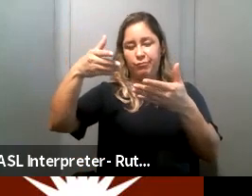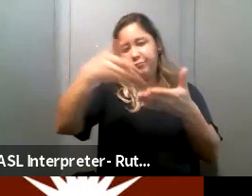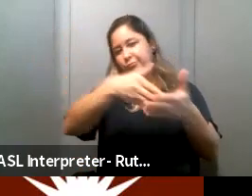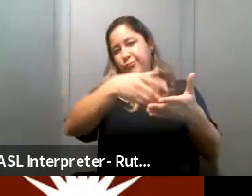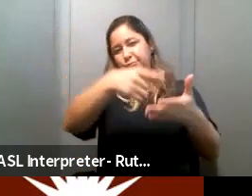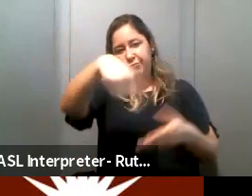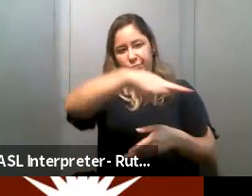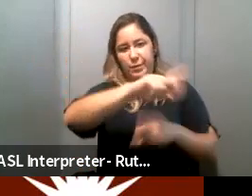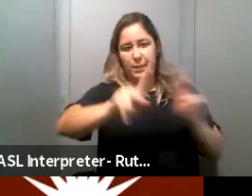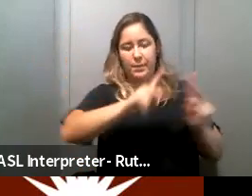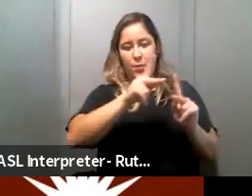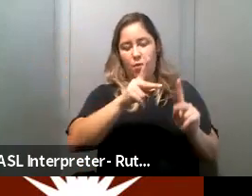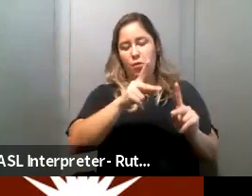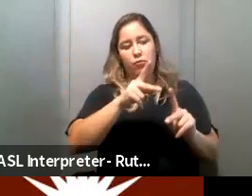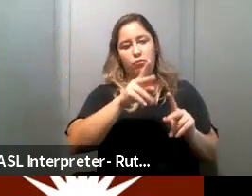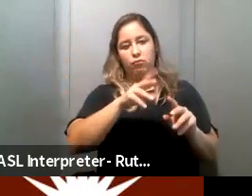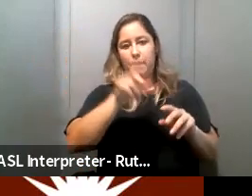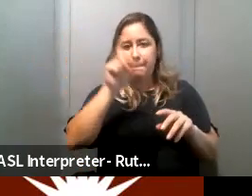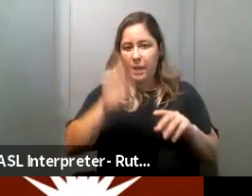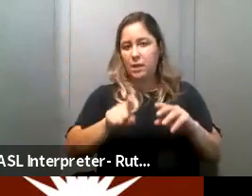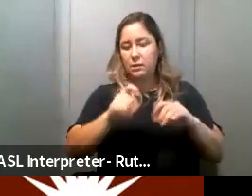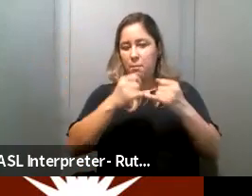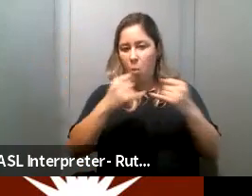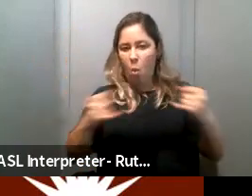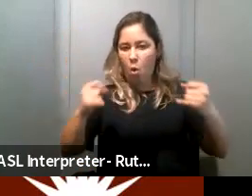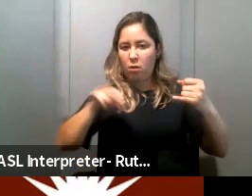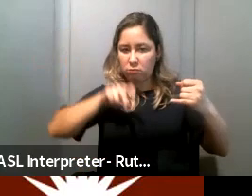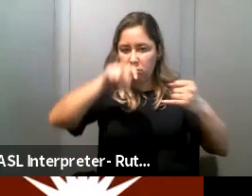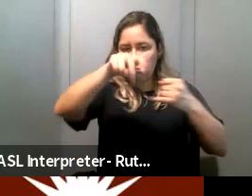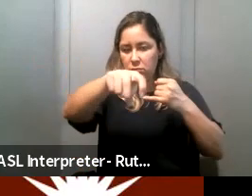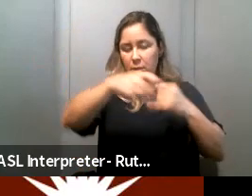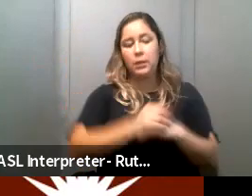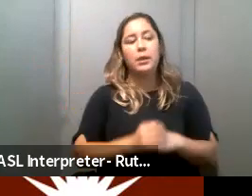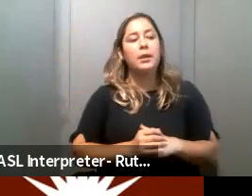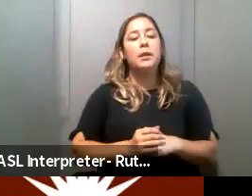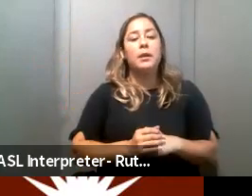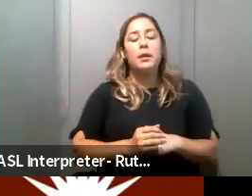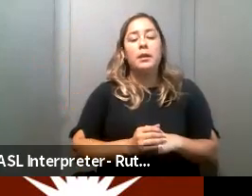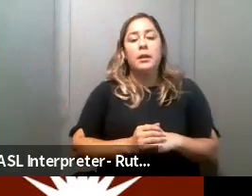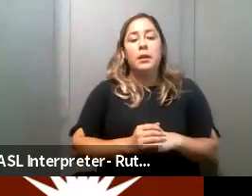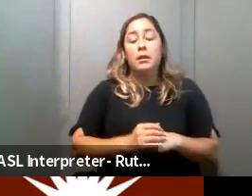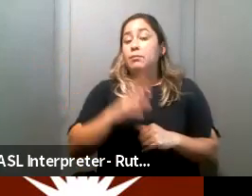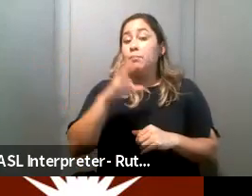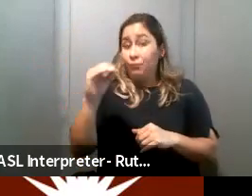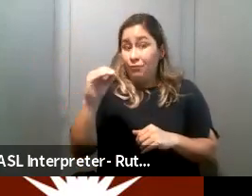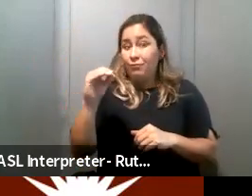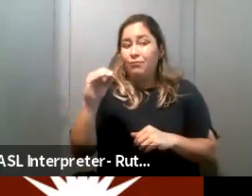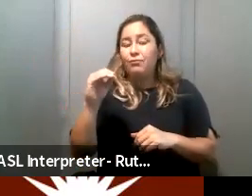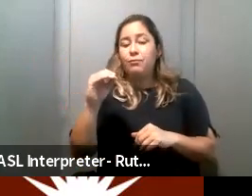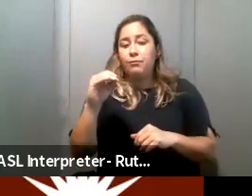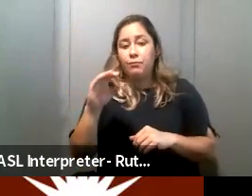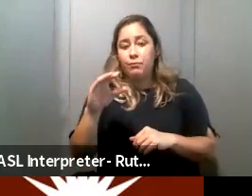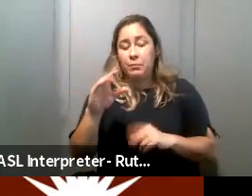frontera. Al mismo tiempo, pues ponen en riesgo la integridad y la vida